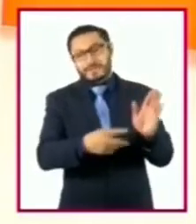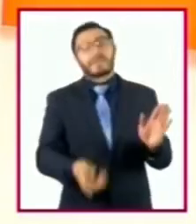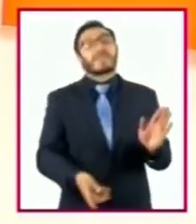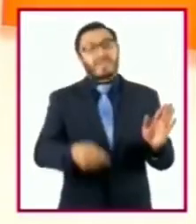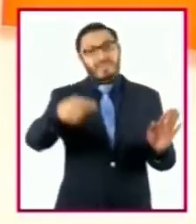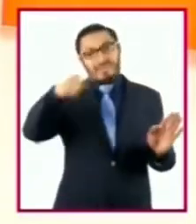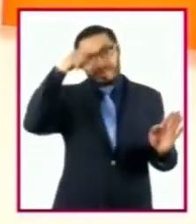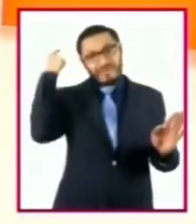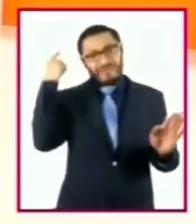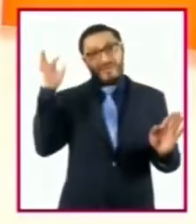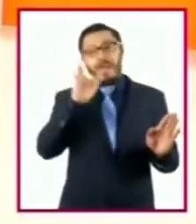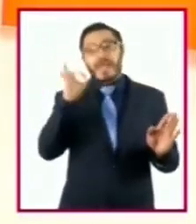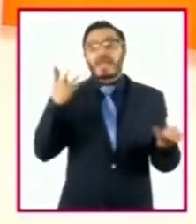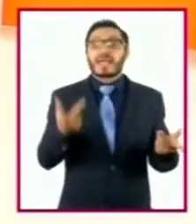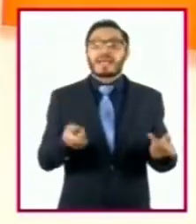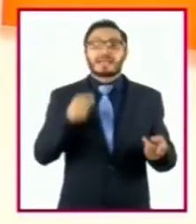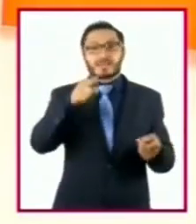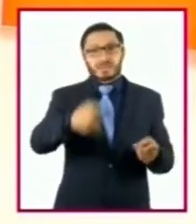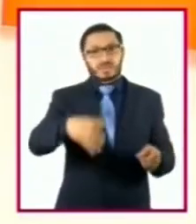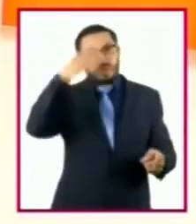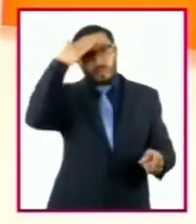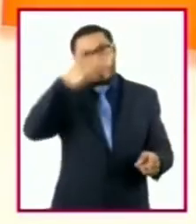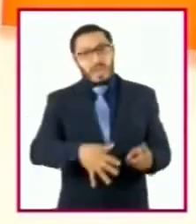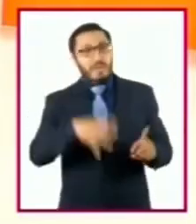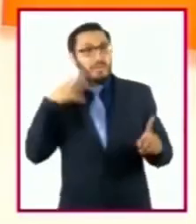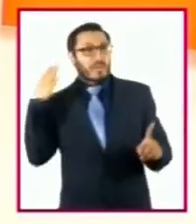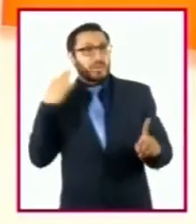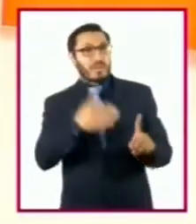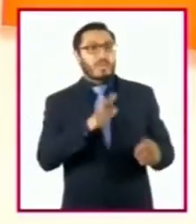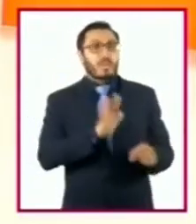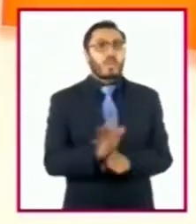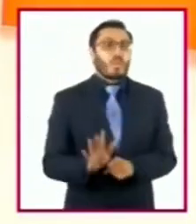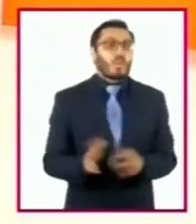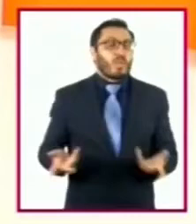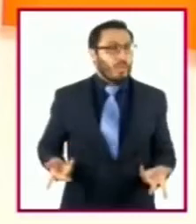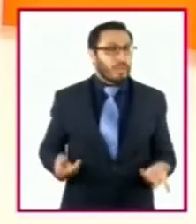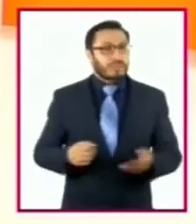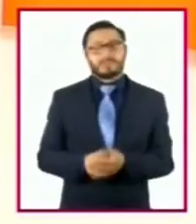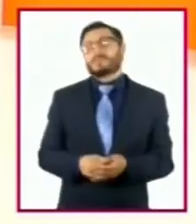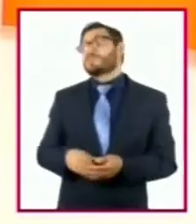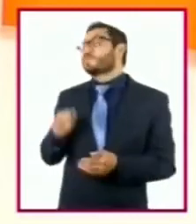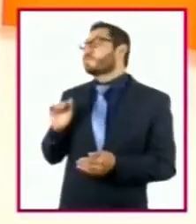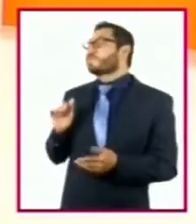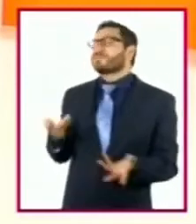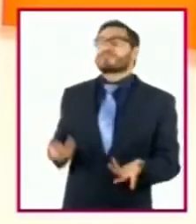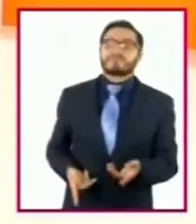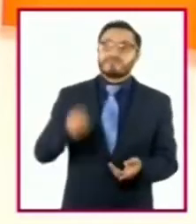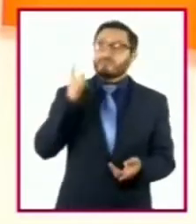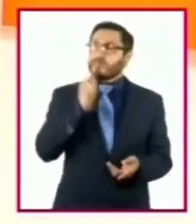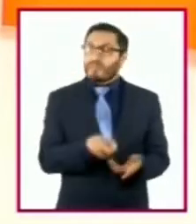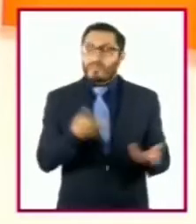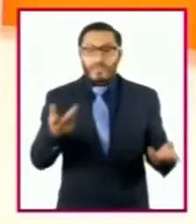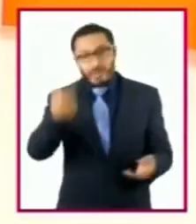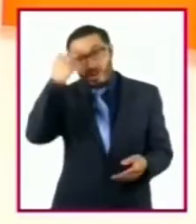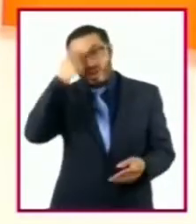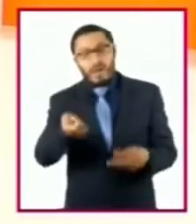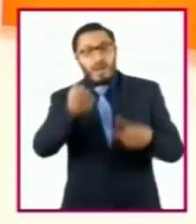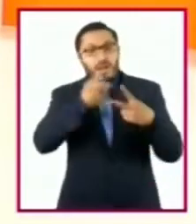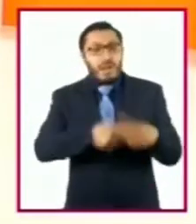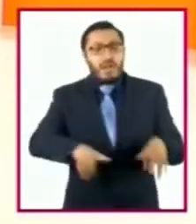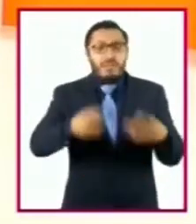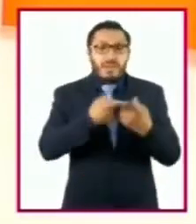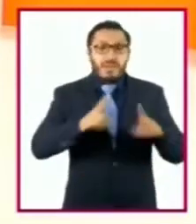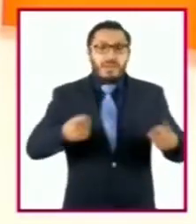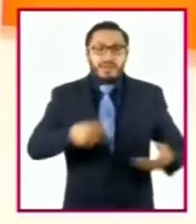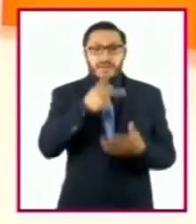fácil si se sabe lo que quieres. Doctora, ¿esto quiere decir que para comenzar a diseñar un proyecto